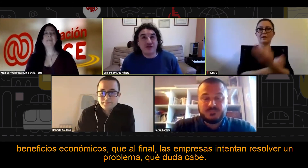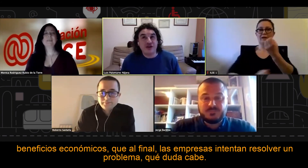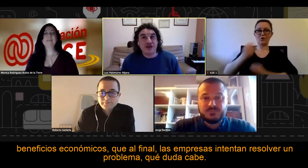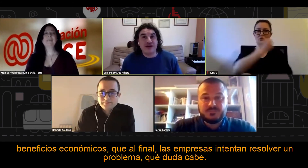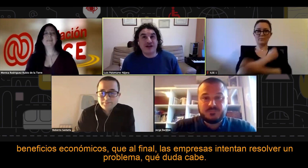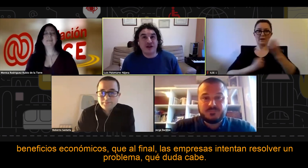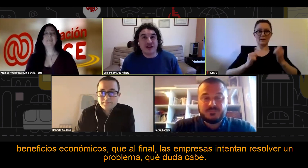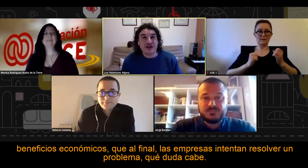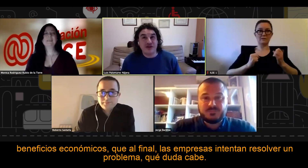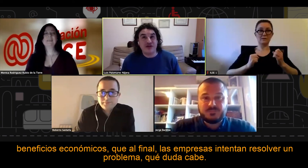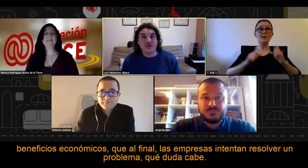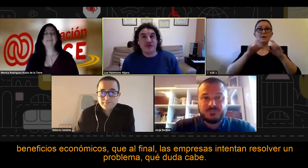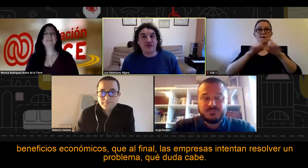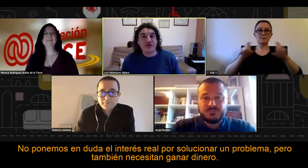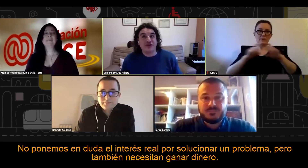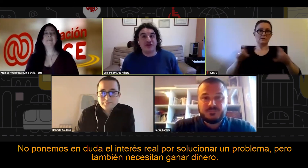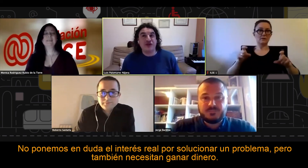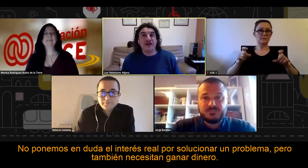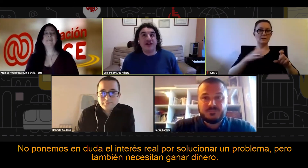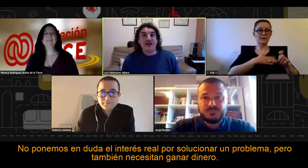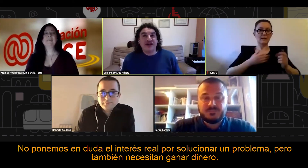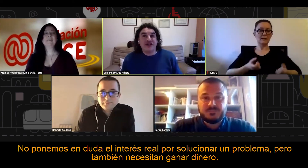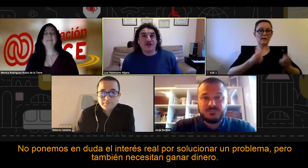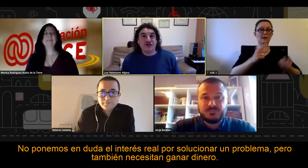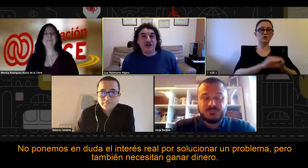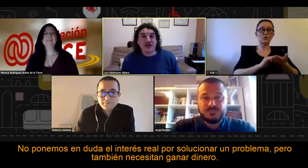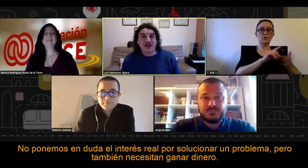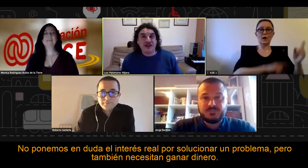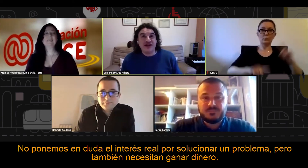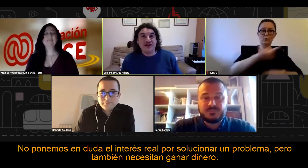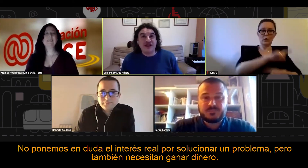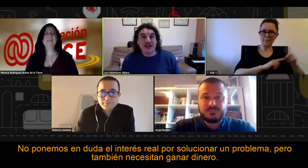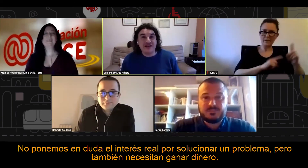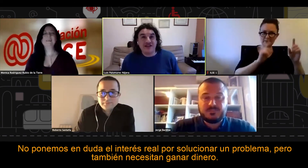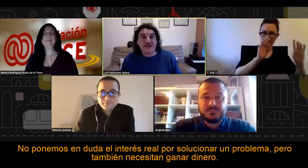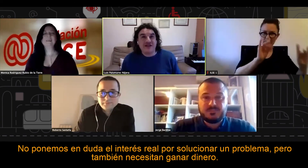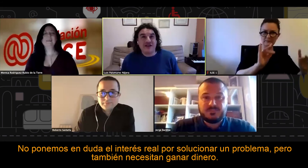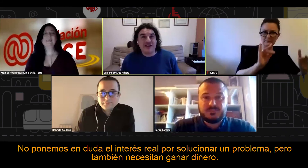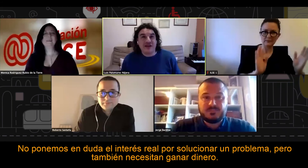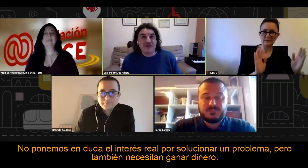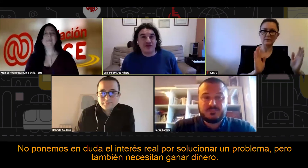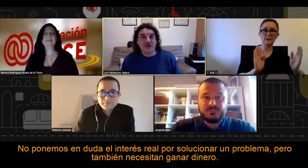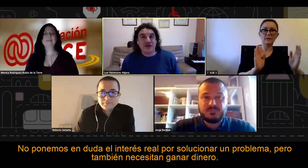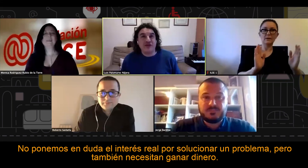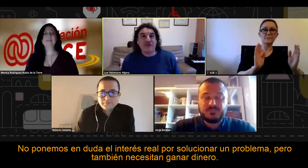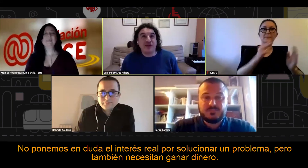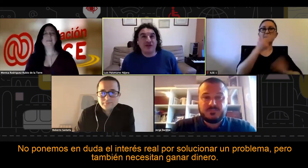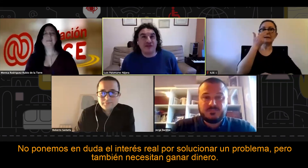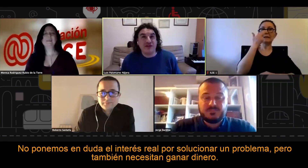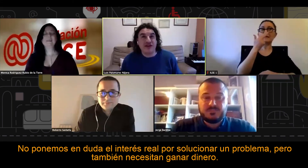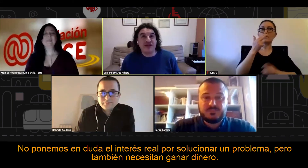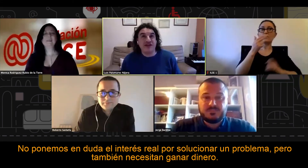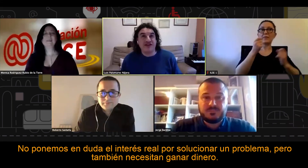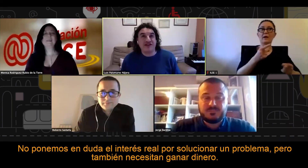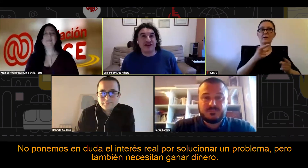resolver un problema, qué duda cabe. No ponemos en duda esto, ¿no? El interés real por solucionar un problema, pero también